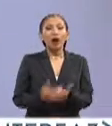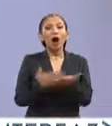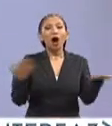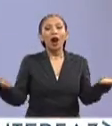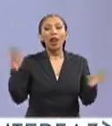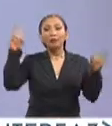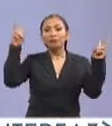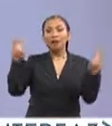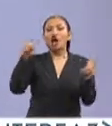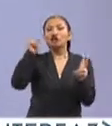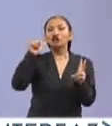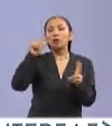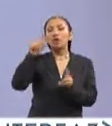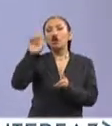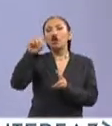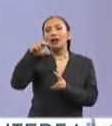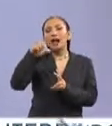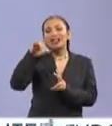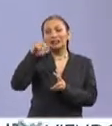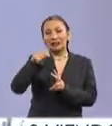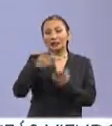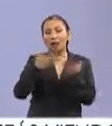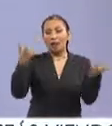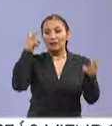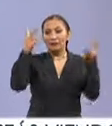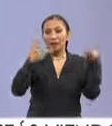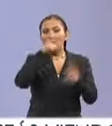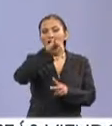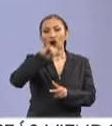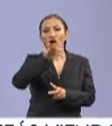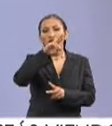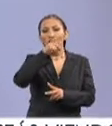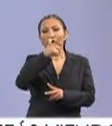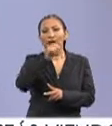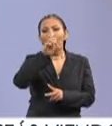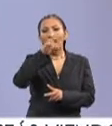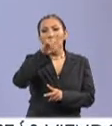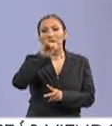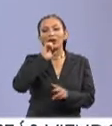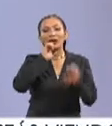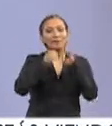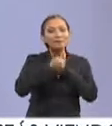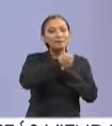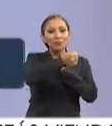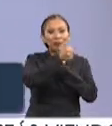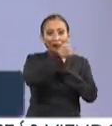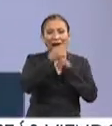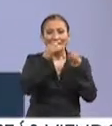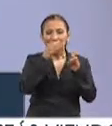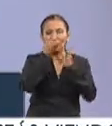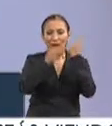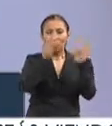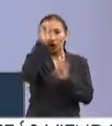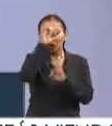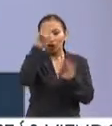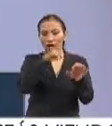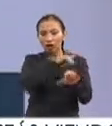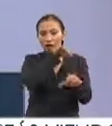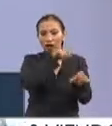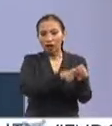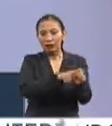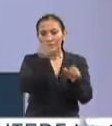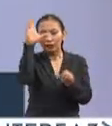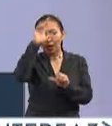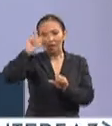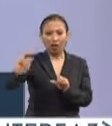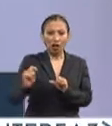Ahora vamos a nuestra sección Top Conacid y en esta ocasión nos visita Jorge Armando Bonilla, él es reportero de la agencia informativa del Consejo Nacional de Ciencia